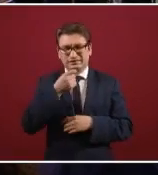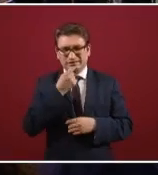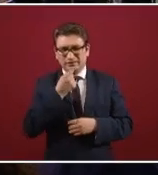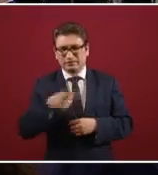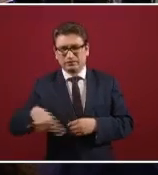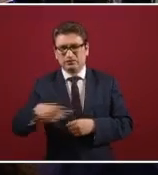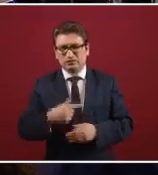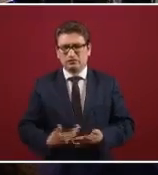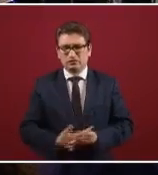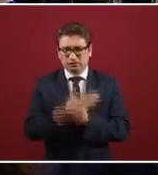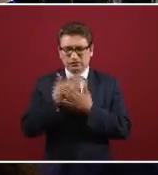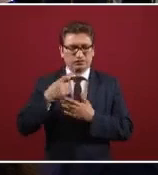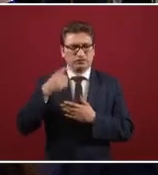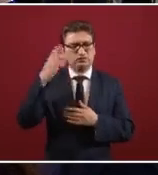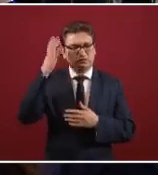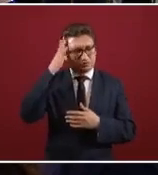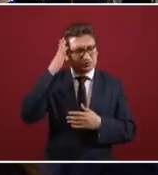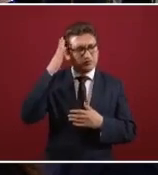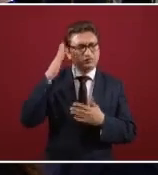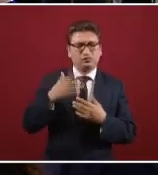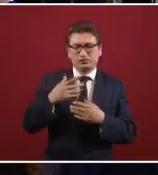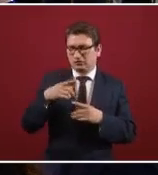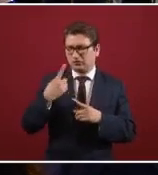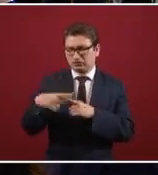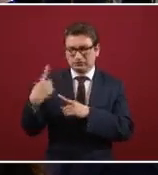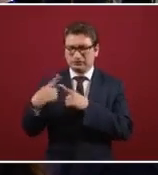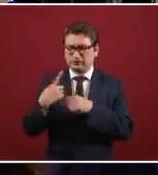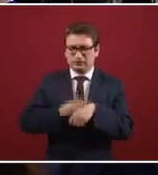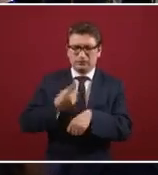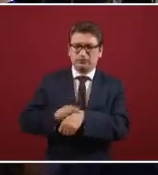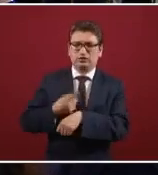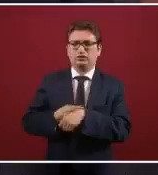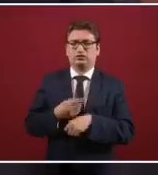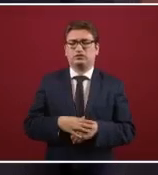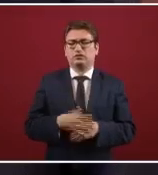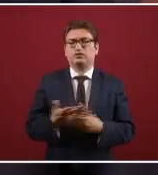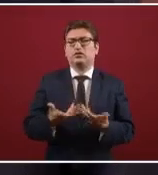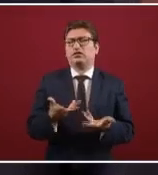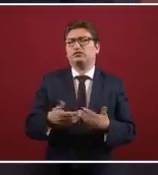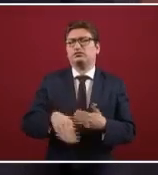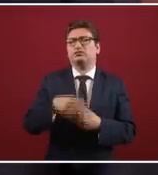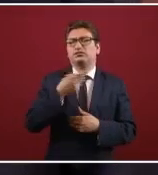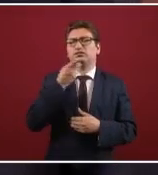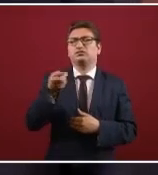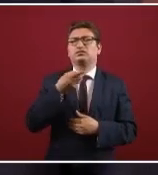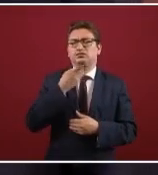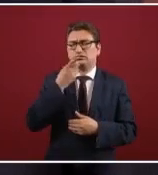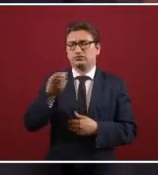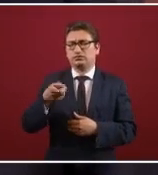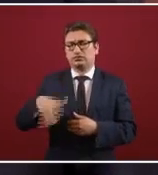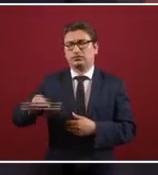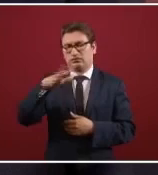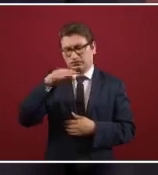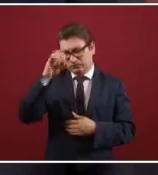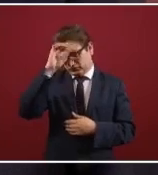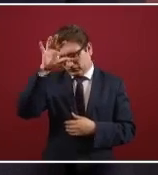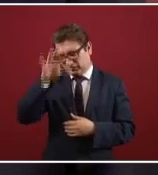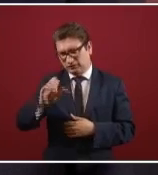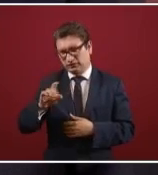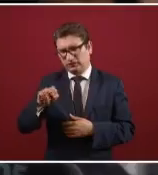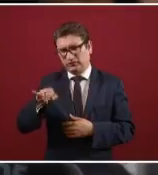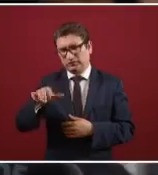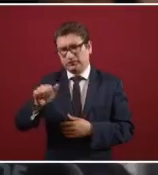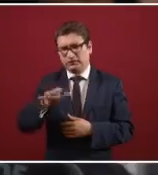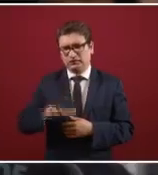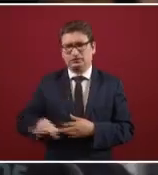deformaciones con hidrocefalia y pues qué medidas y qué mensaje les manda a los mineros de cananea de